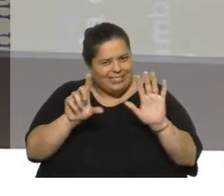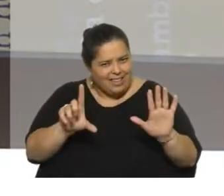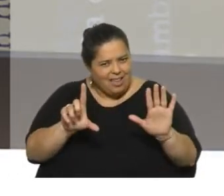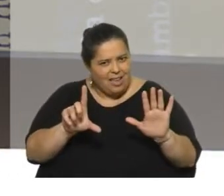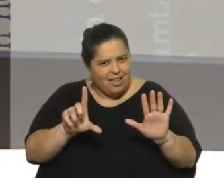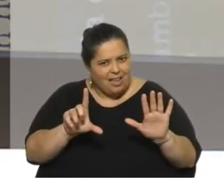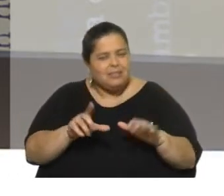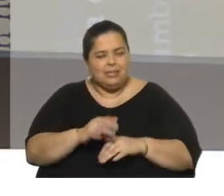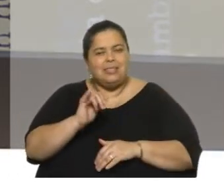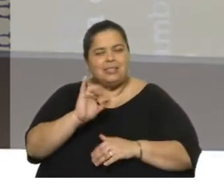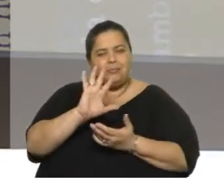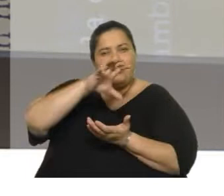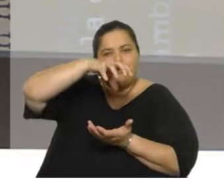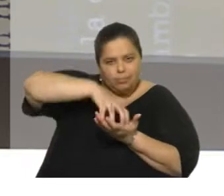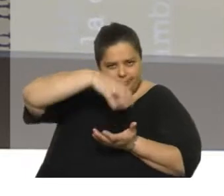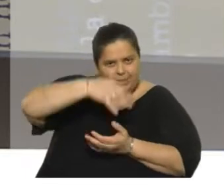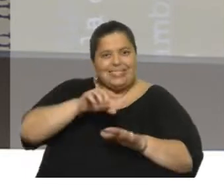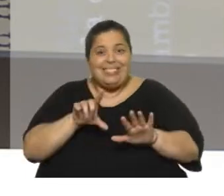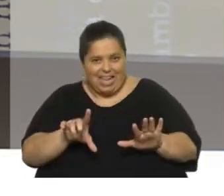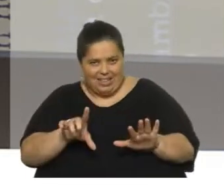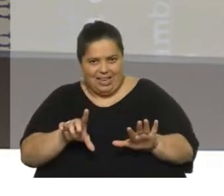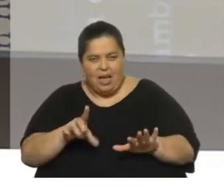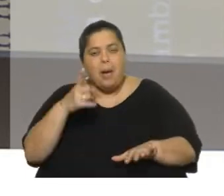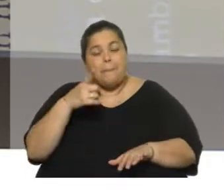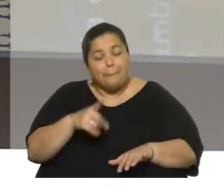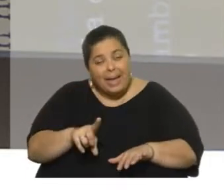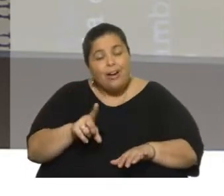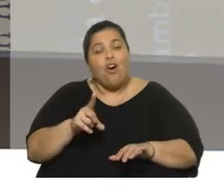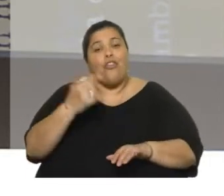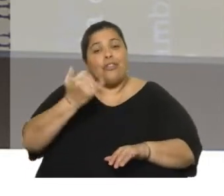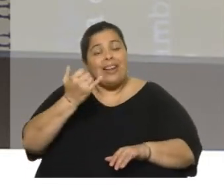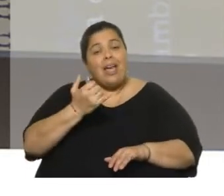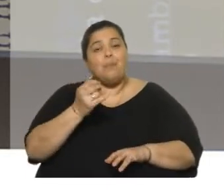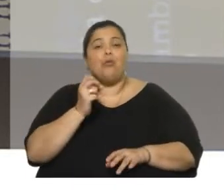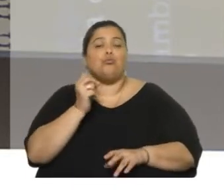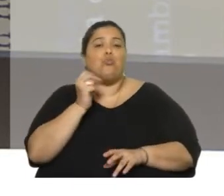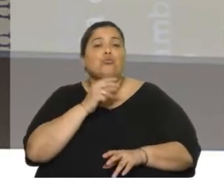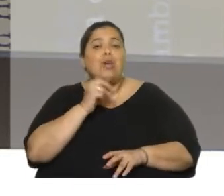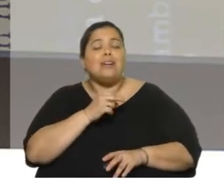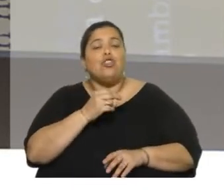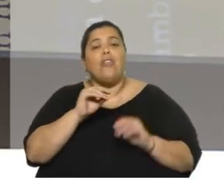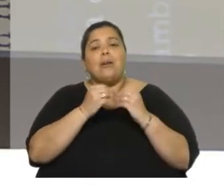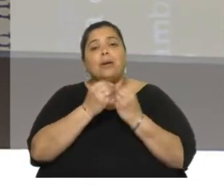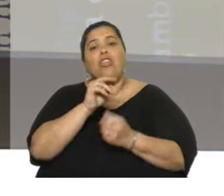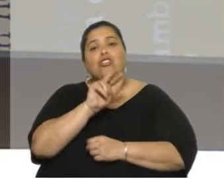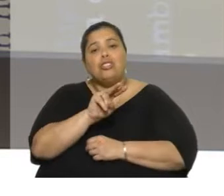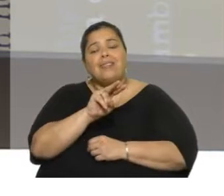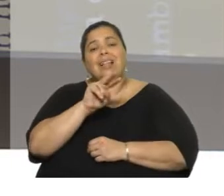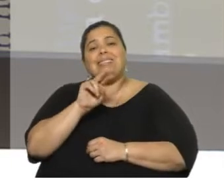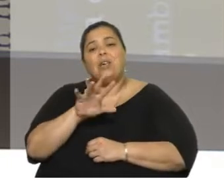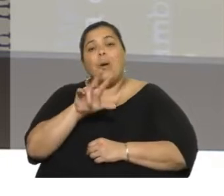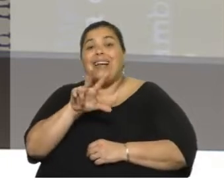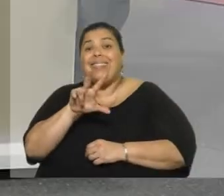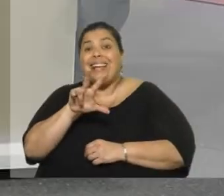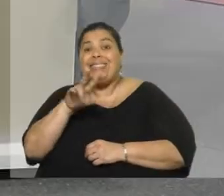Físicamente estamos en 7. Sí. Pero bueno, tenemos muchachos de 253 localidades del